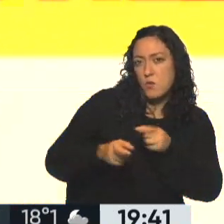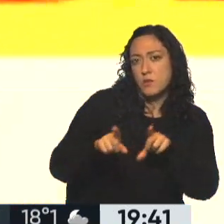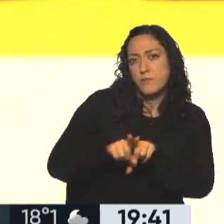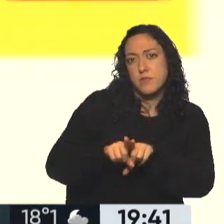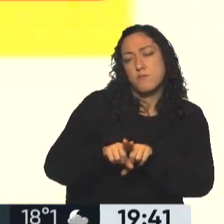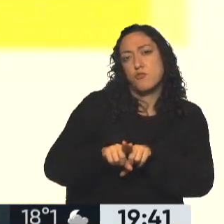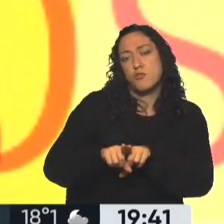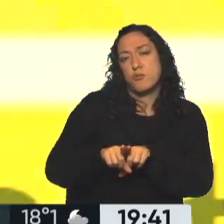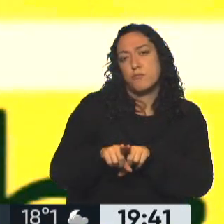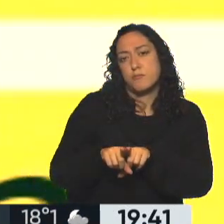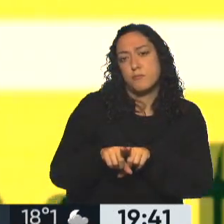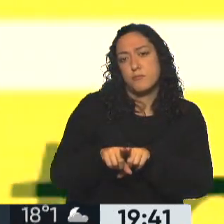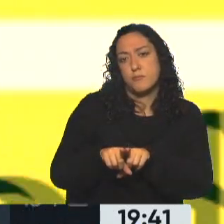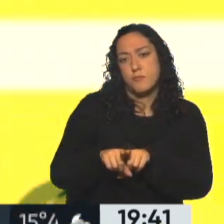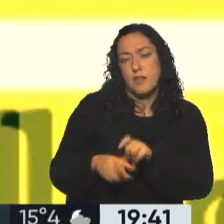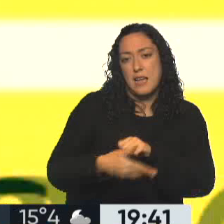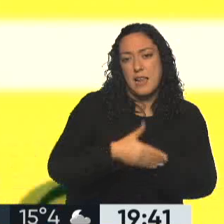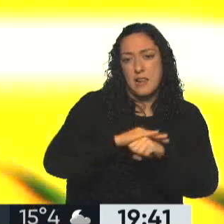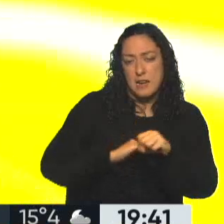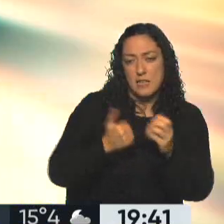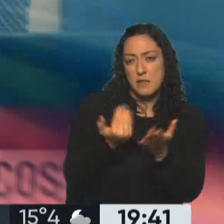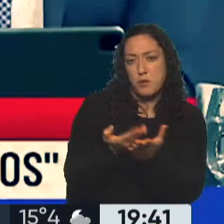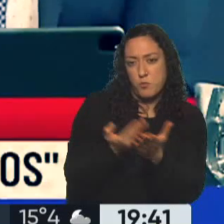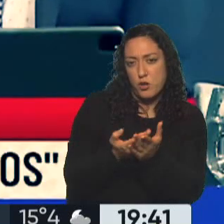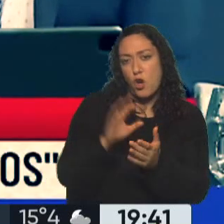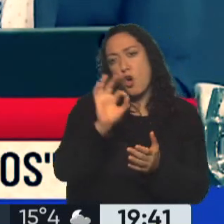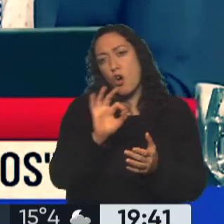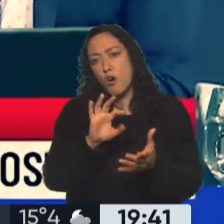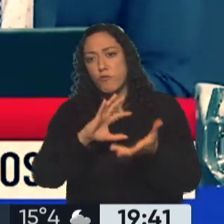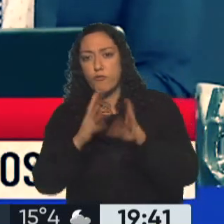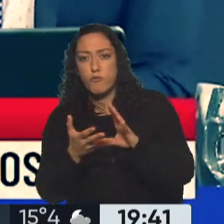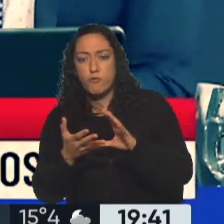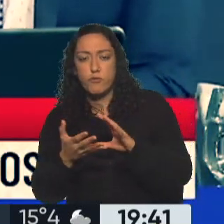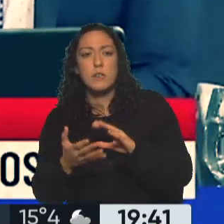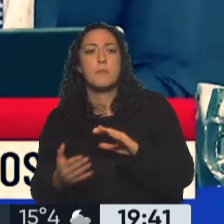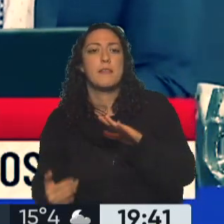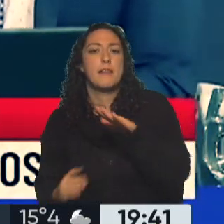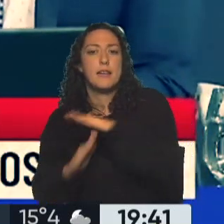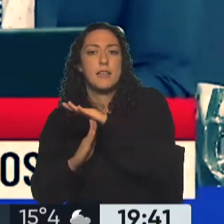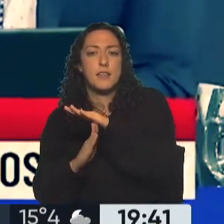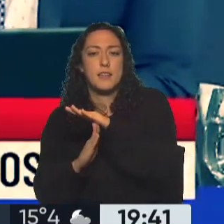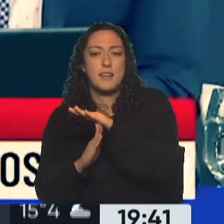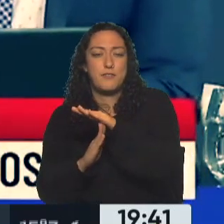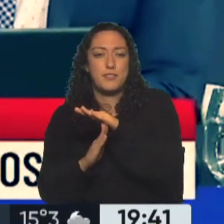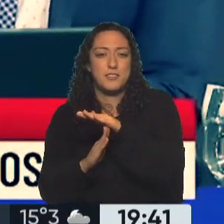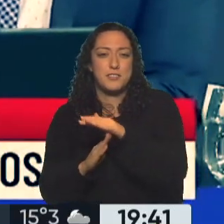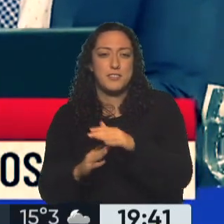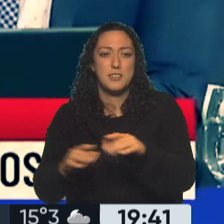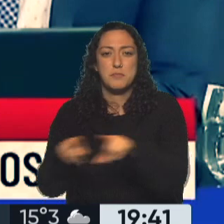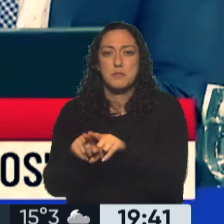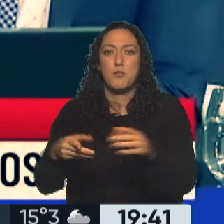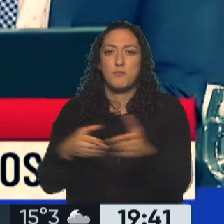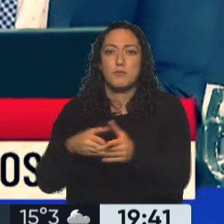que, digamos, Larreta se plantea? ¿O vas a tener un liderazgo que se anime a correr los obstáculos de la